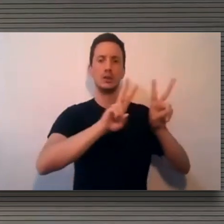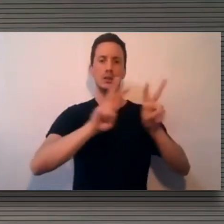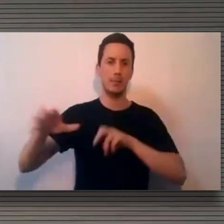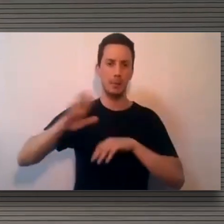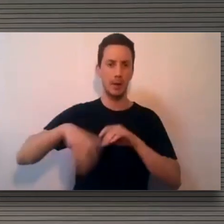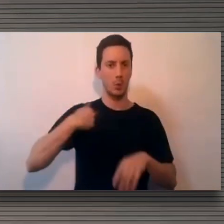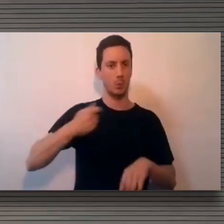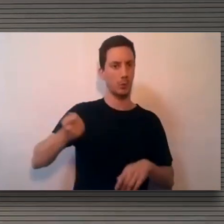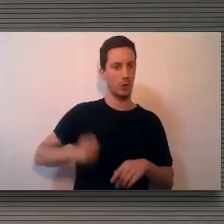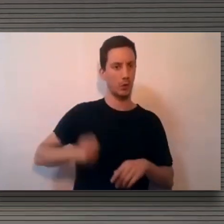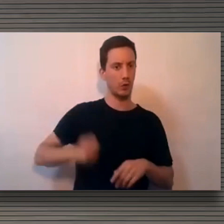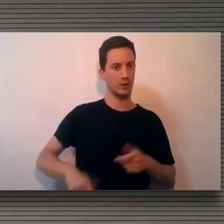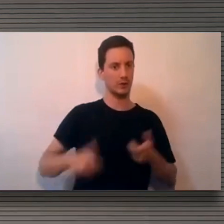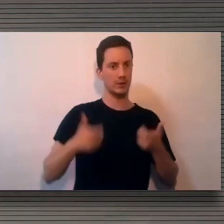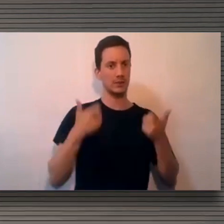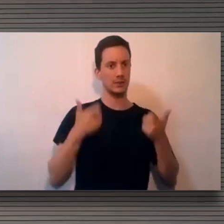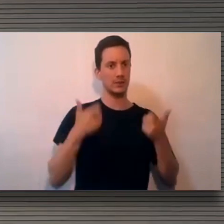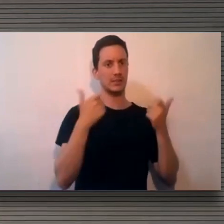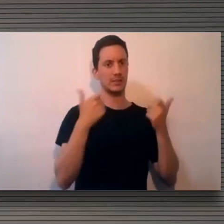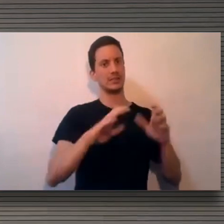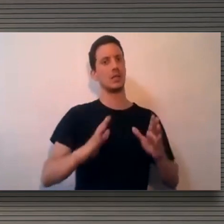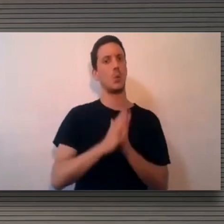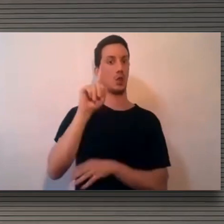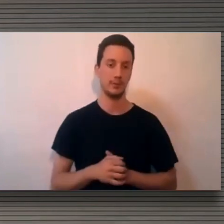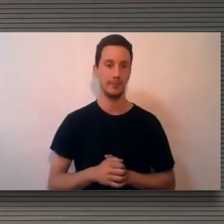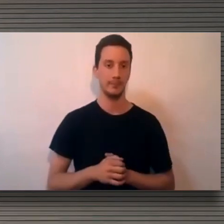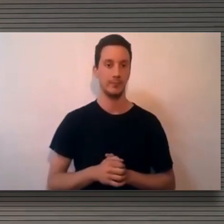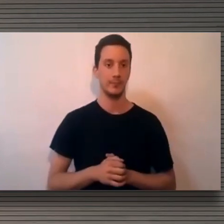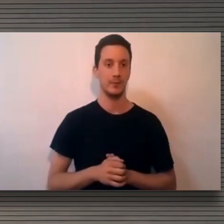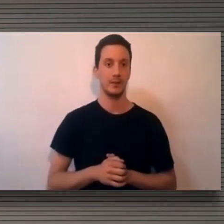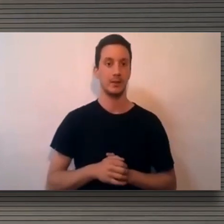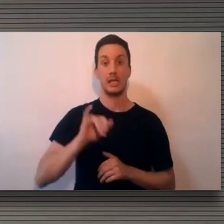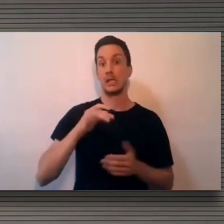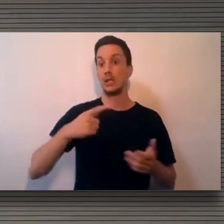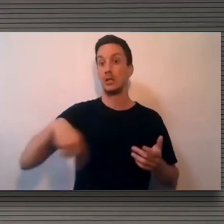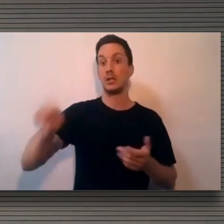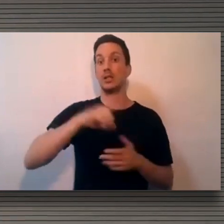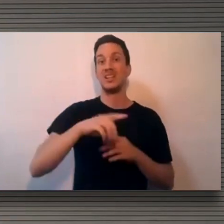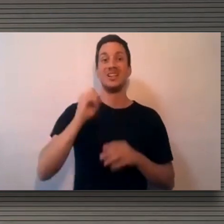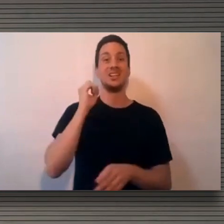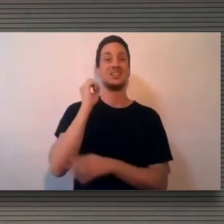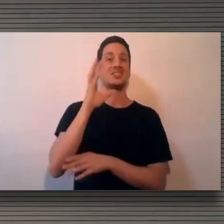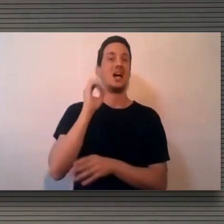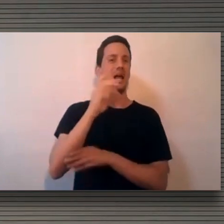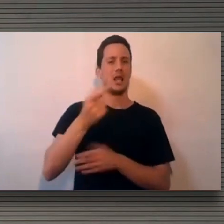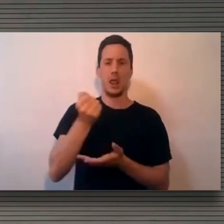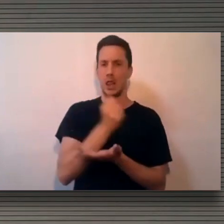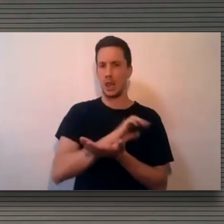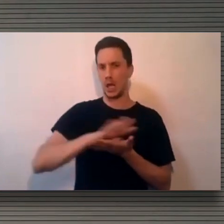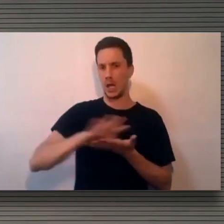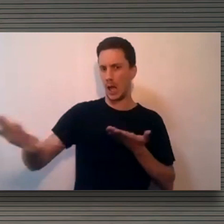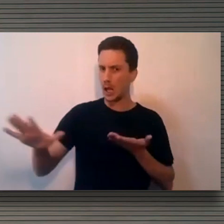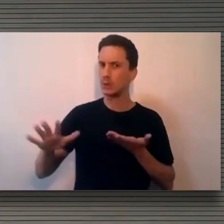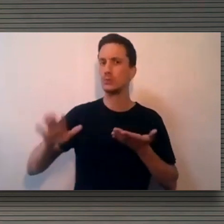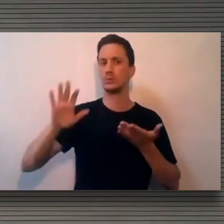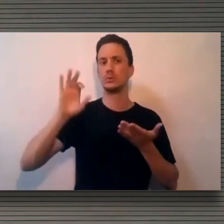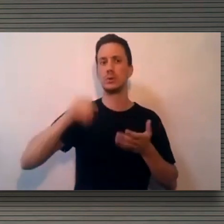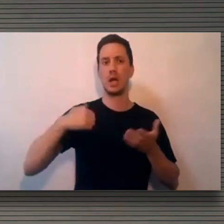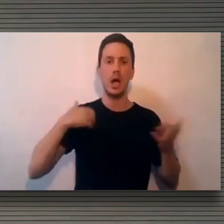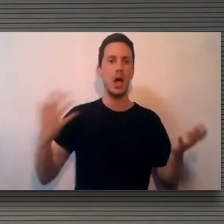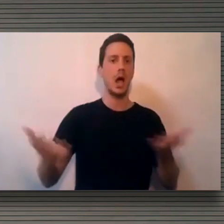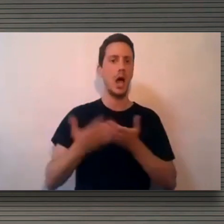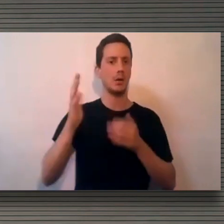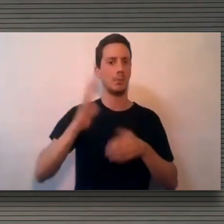Déu. Como ya sabéis, son charlas totalmente gratuitas, así que os animamos a que respondáis en cuanto finalice este Zoom. Os